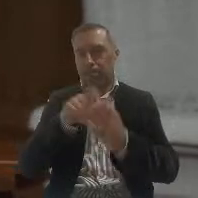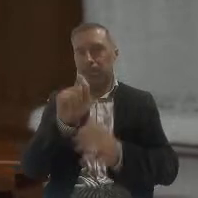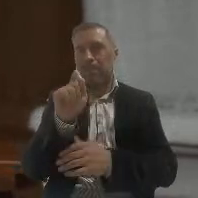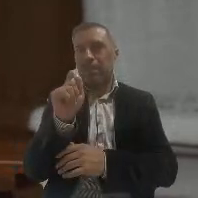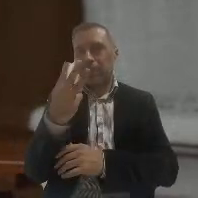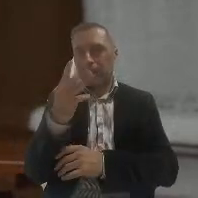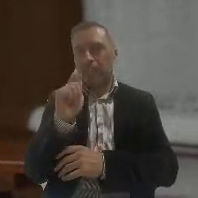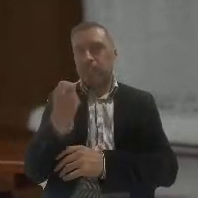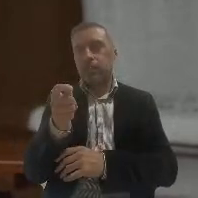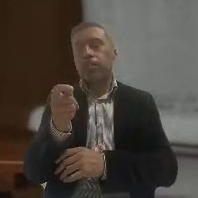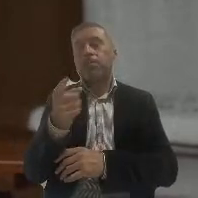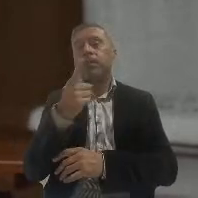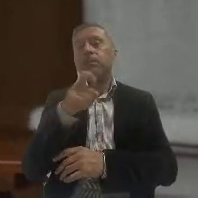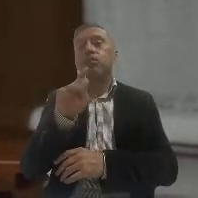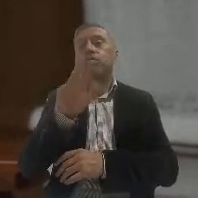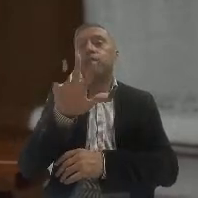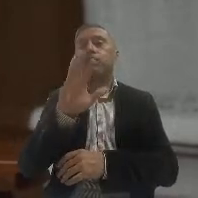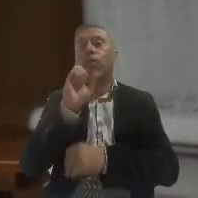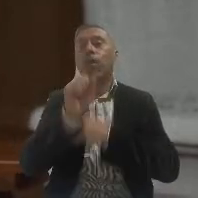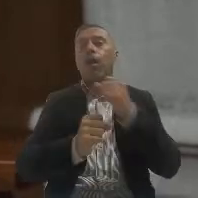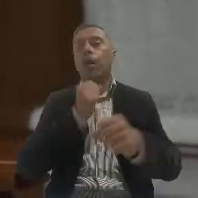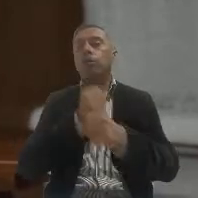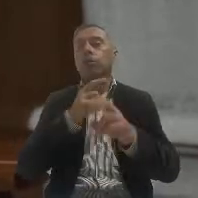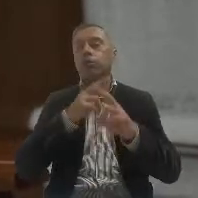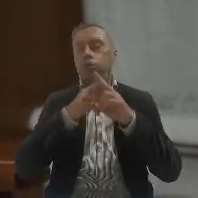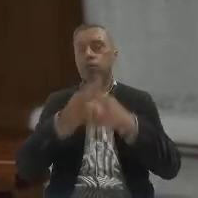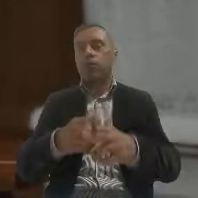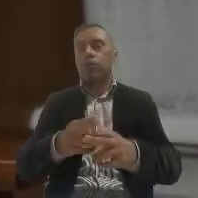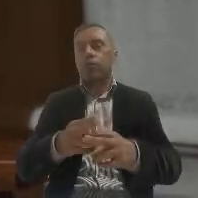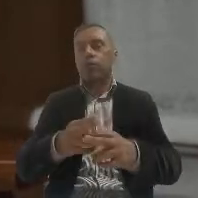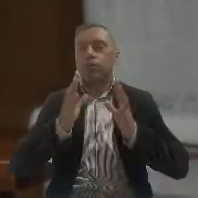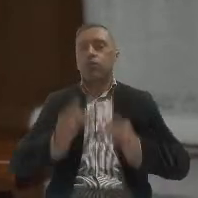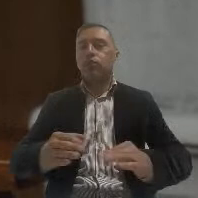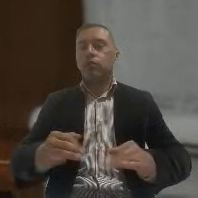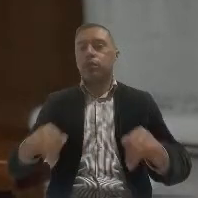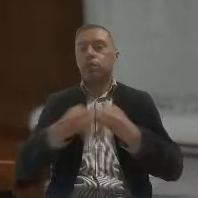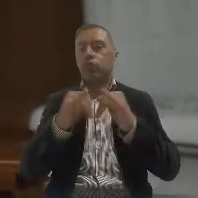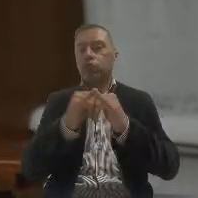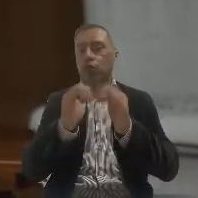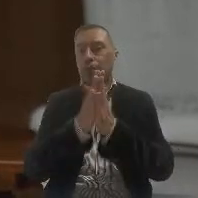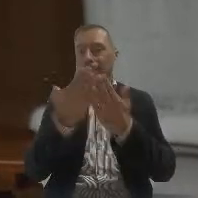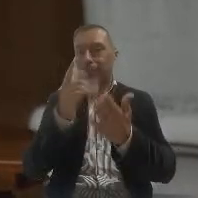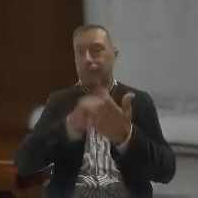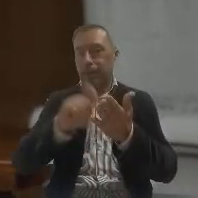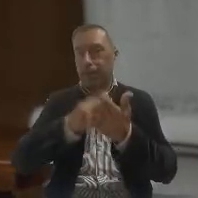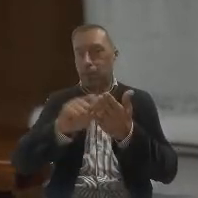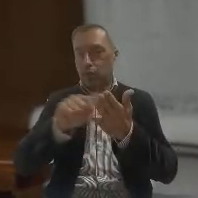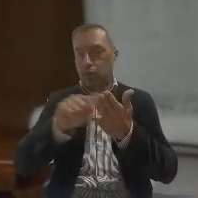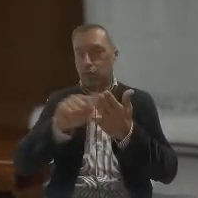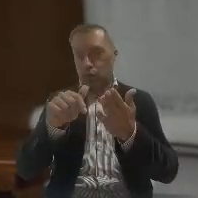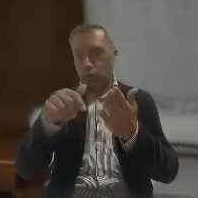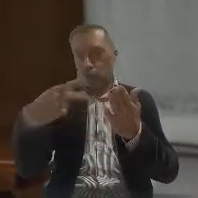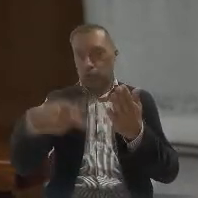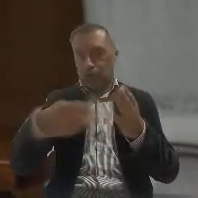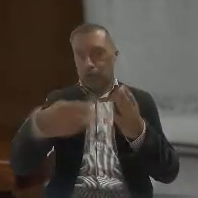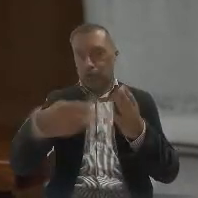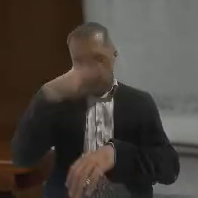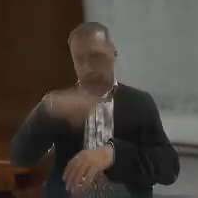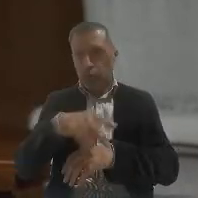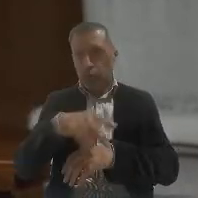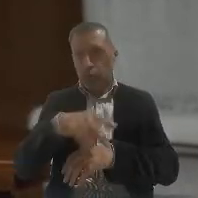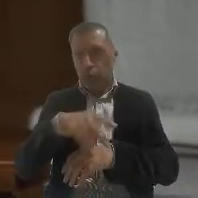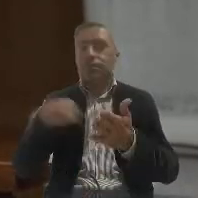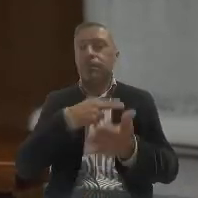195 años de la fundación del Instituto Literario del Estado de México. Y firma Victorino